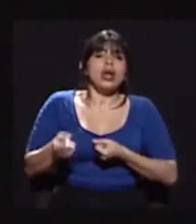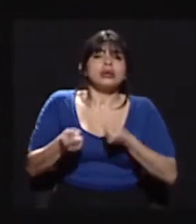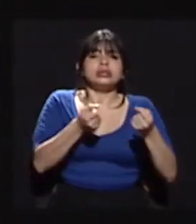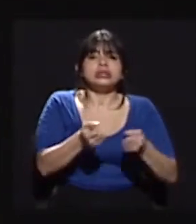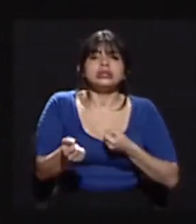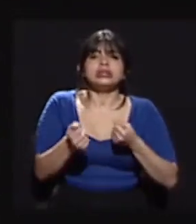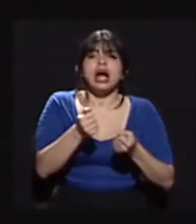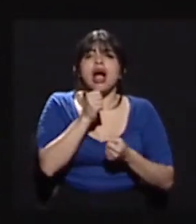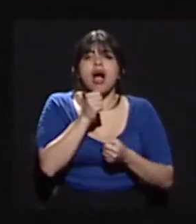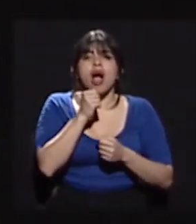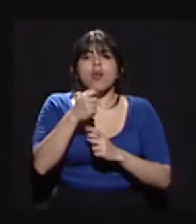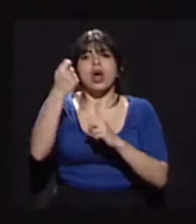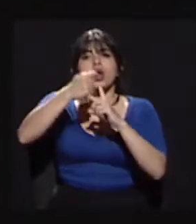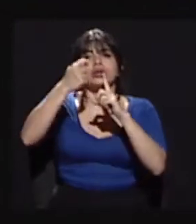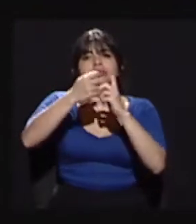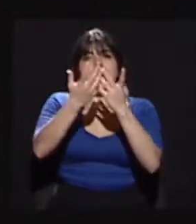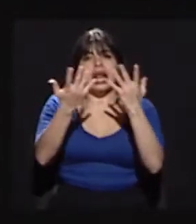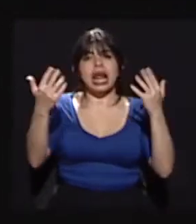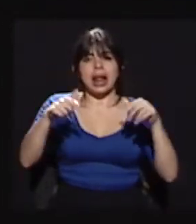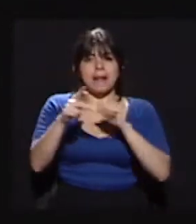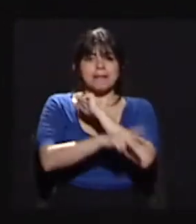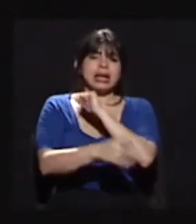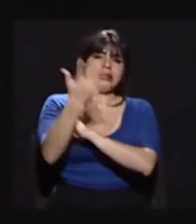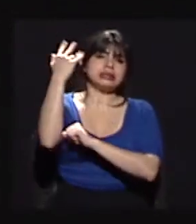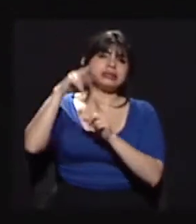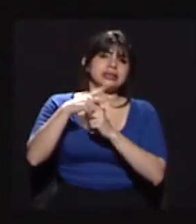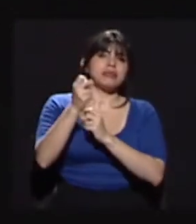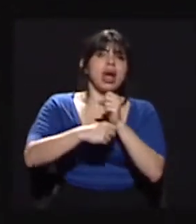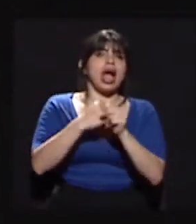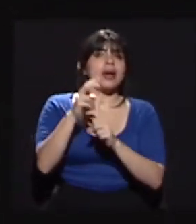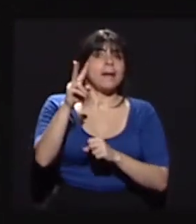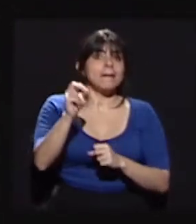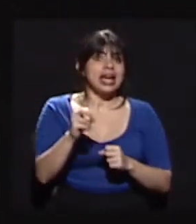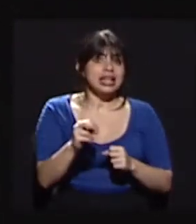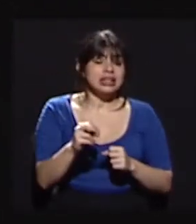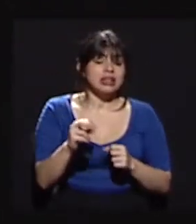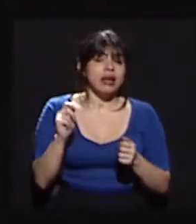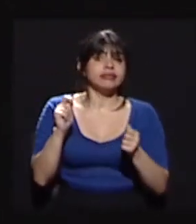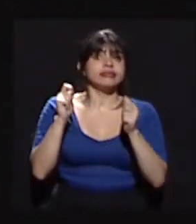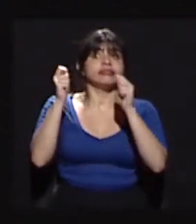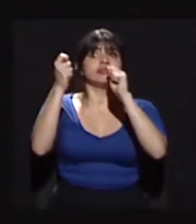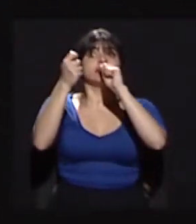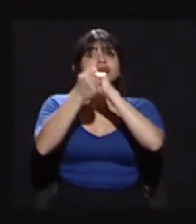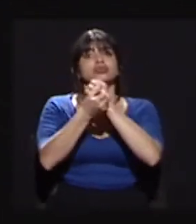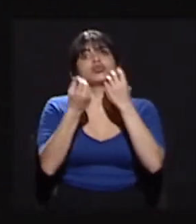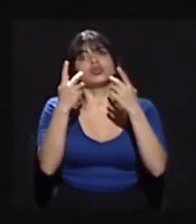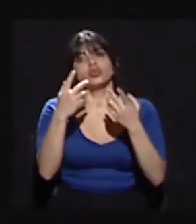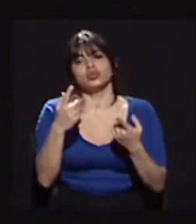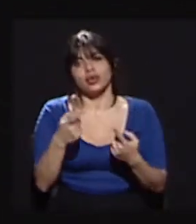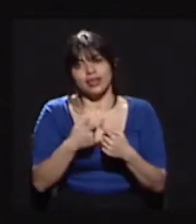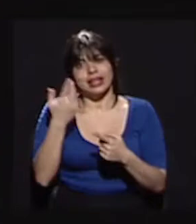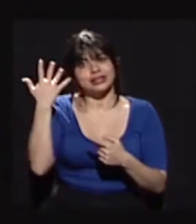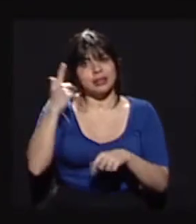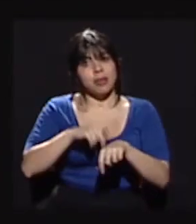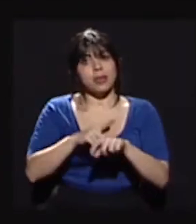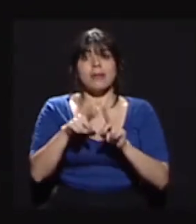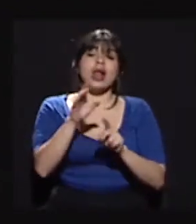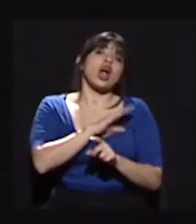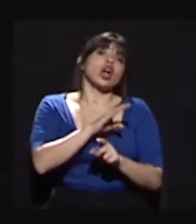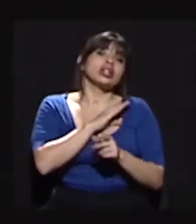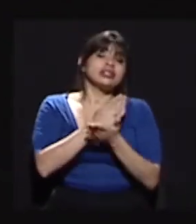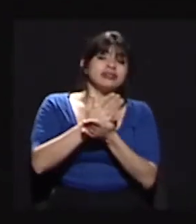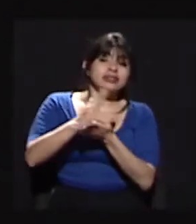en los anales de este país a principios de los años 20 se ha cambiado mucho desde entonces pero las condiciones de